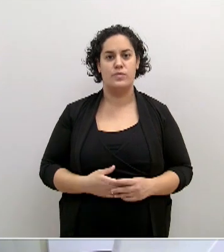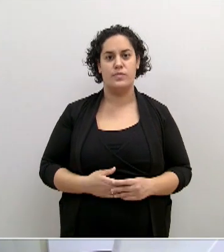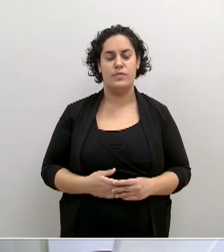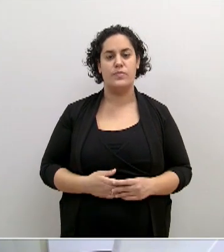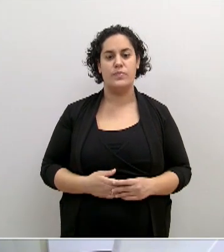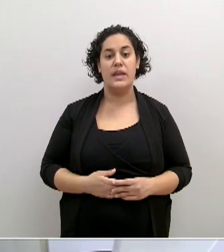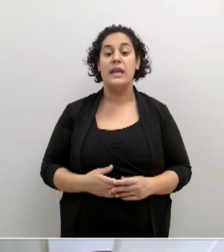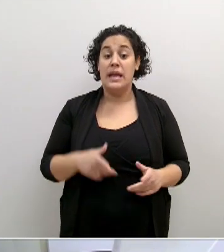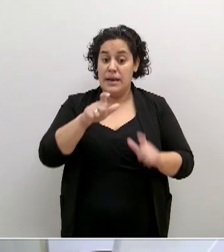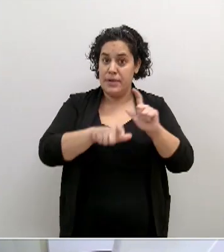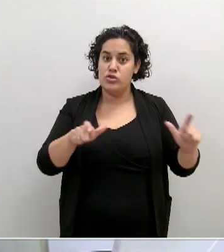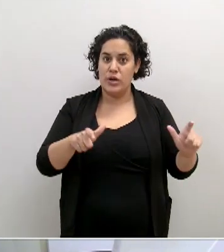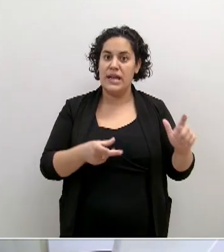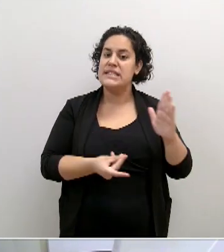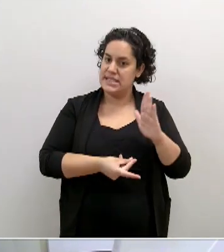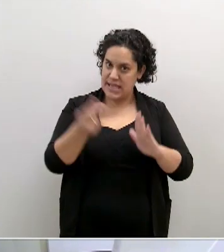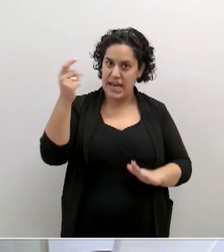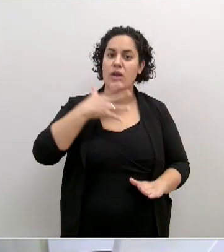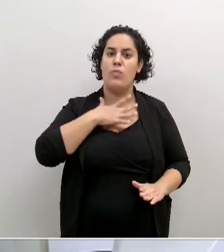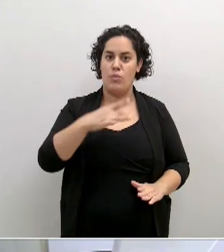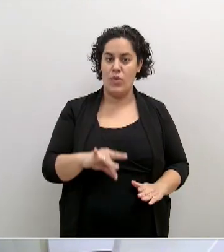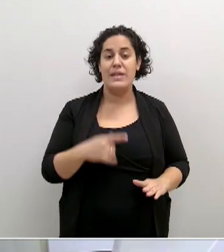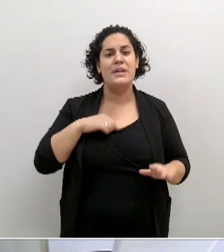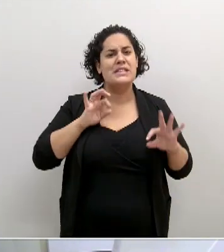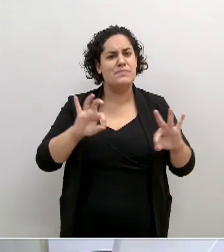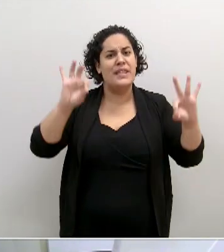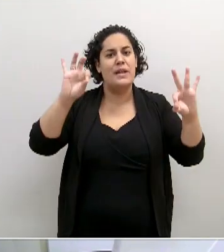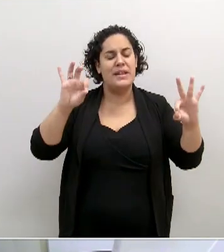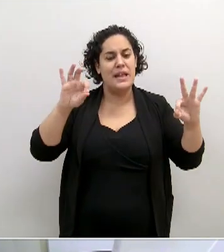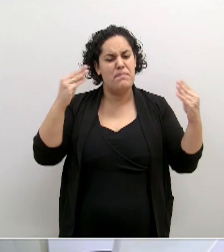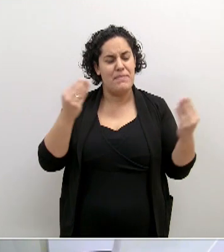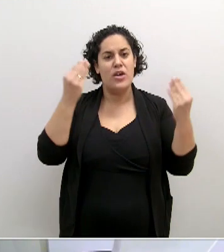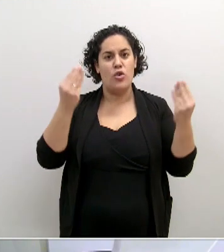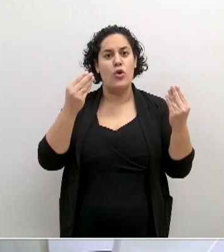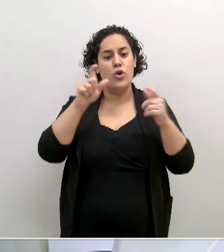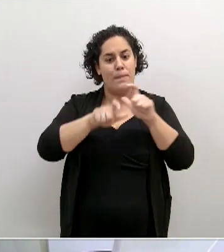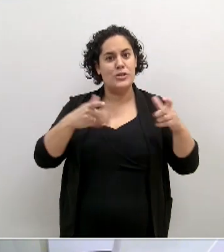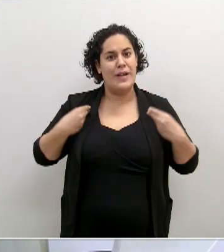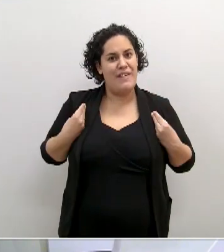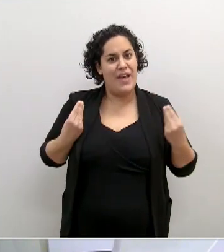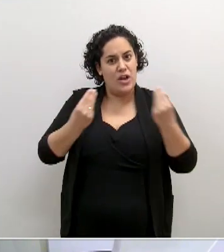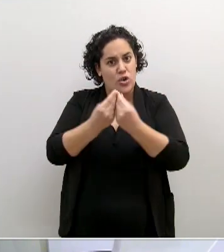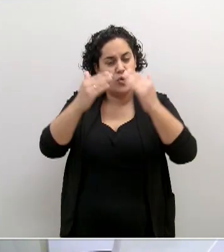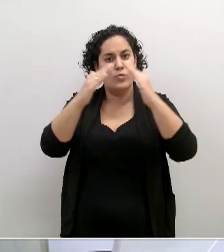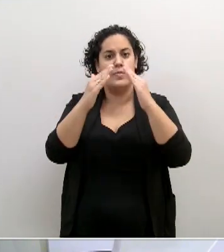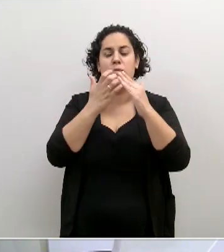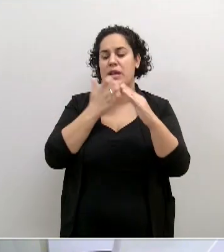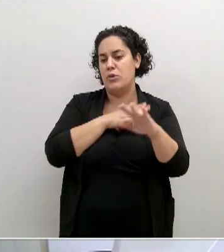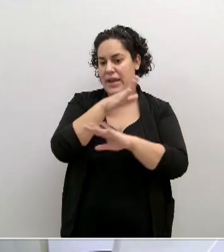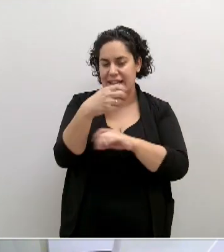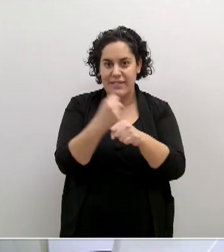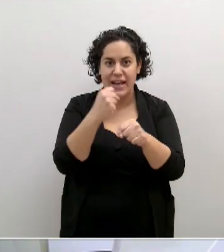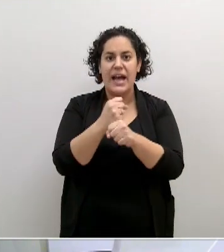hemos dicho, especialmente si es con su núcleo de convivientes, puede salir a trabajar, puede salir a la escuela sin